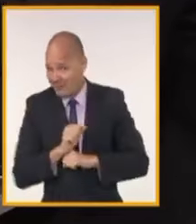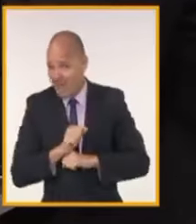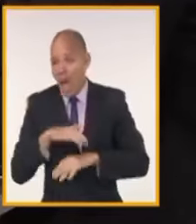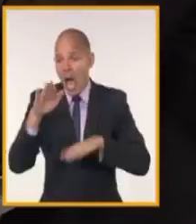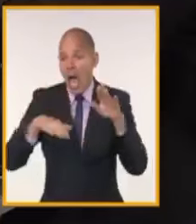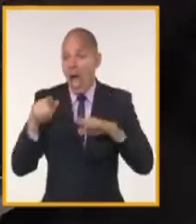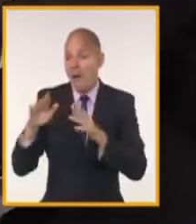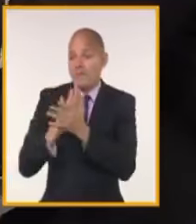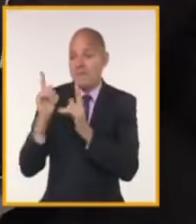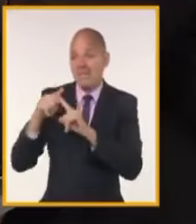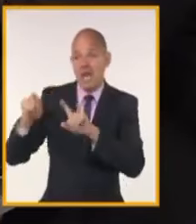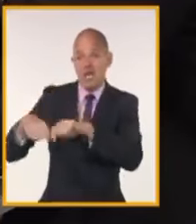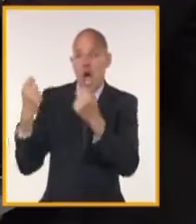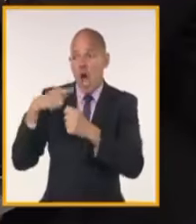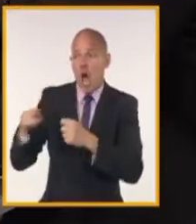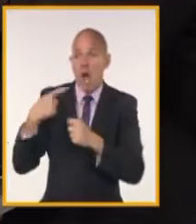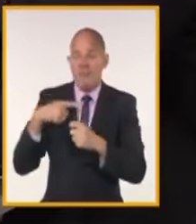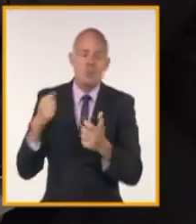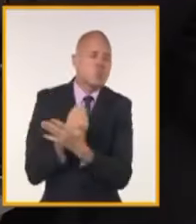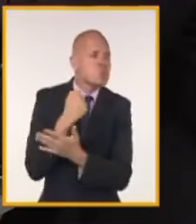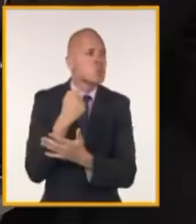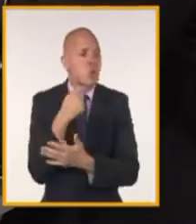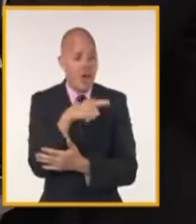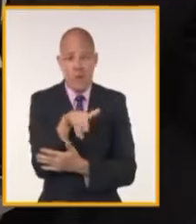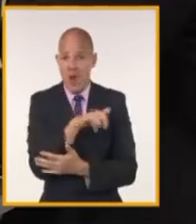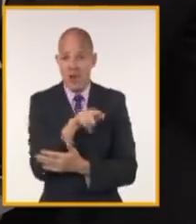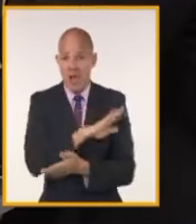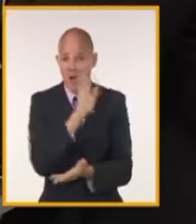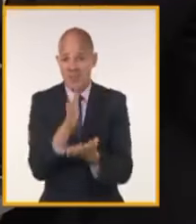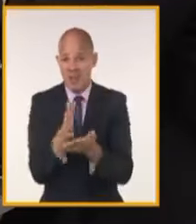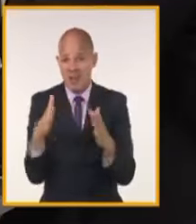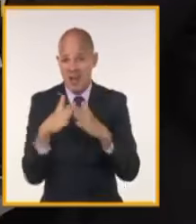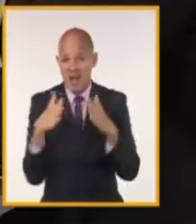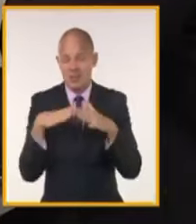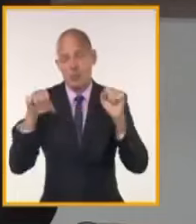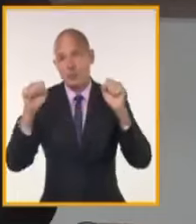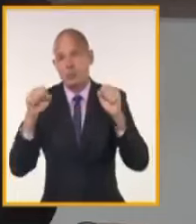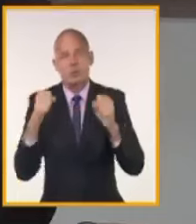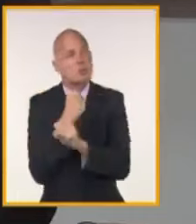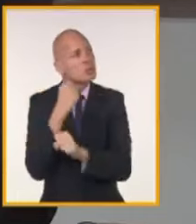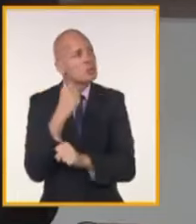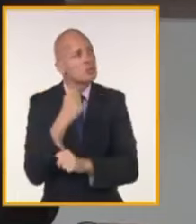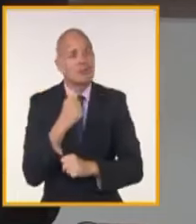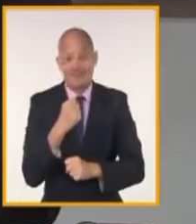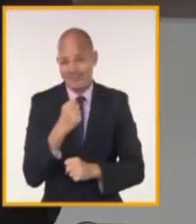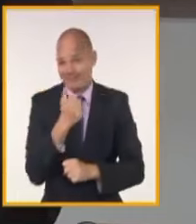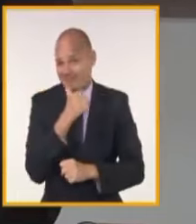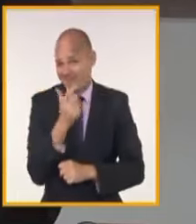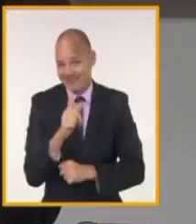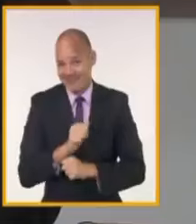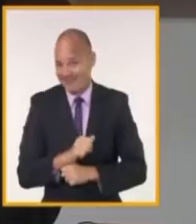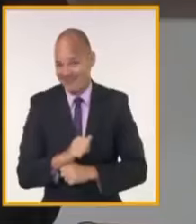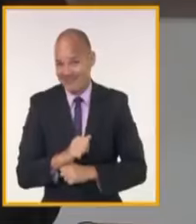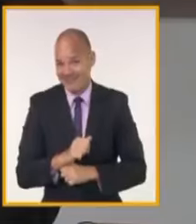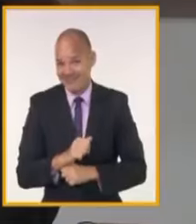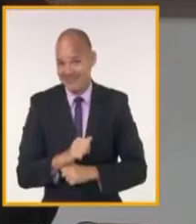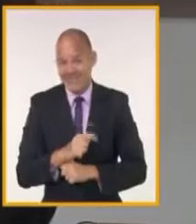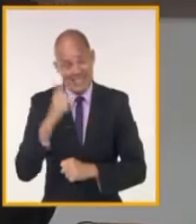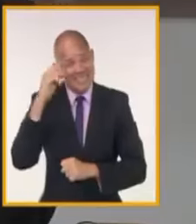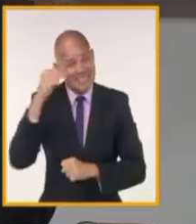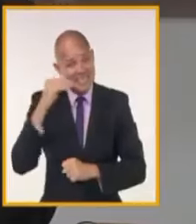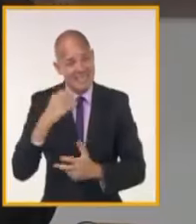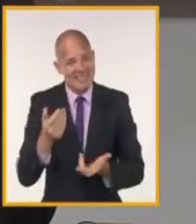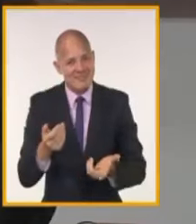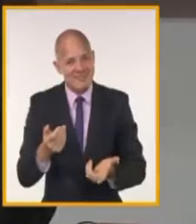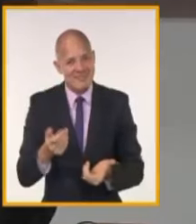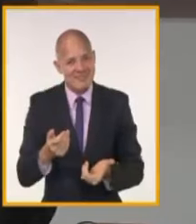césped está fuera Cuando cualquier unidad está fuera ellos sienten la presión de lo que significa el nivel de apagón porque su unidad está afuera y no van